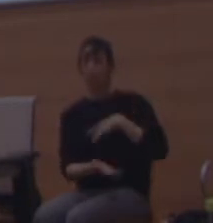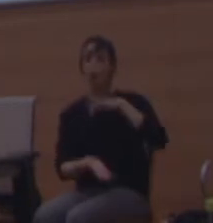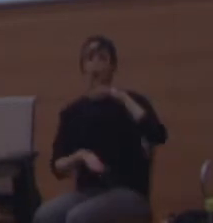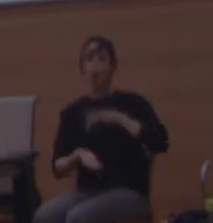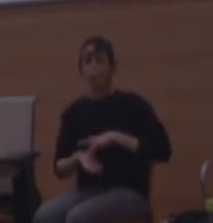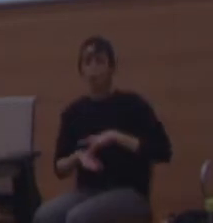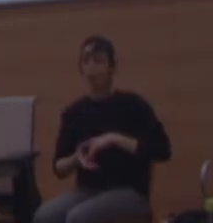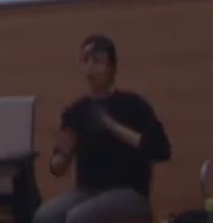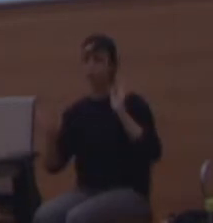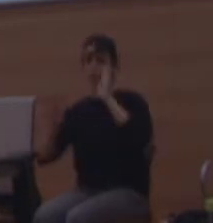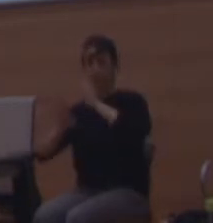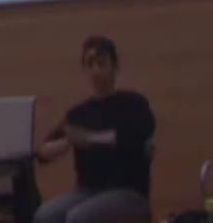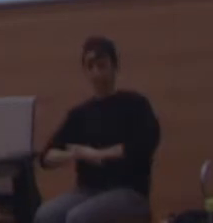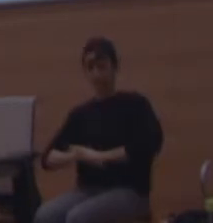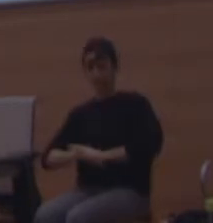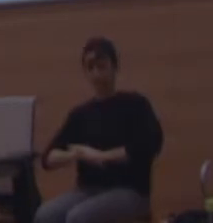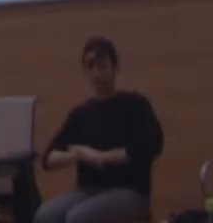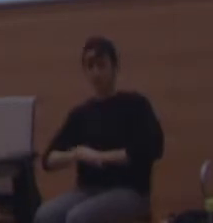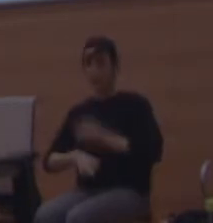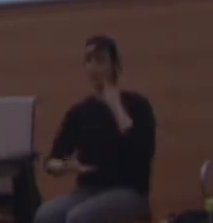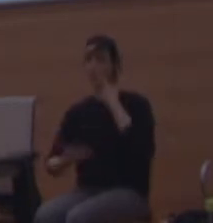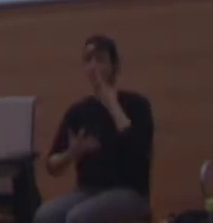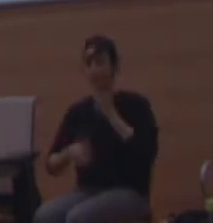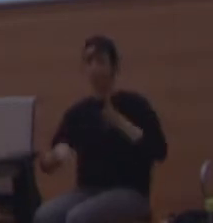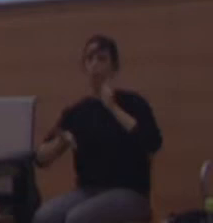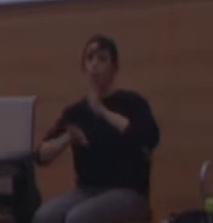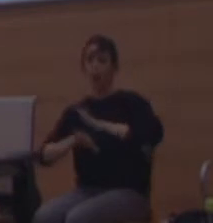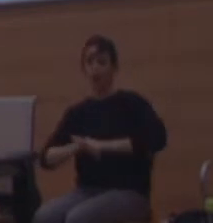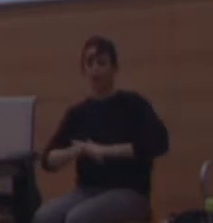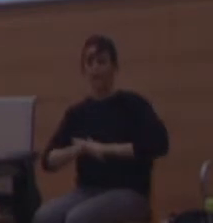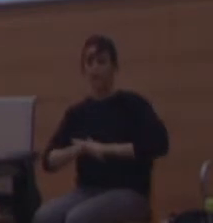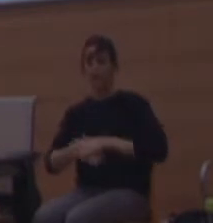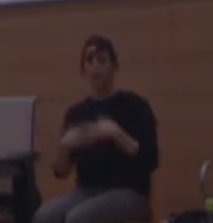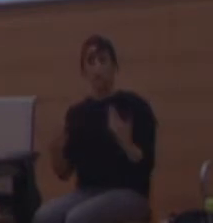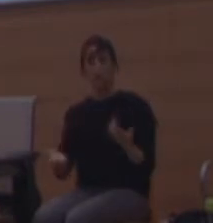una exacerbación nocturna. Una vez tenemos